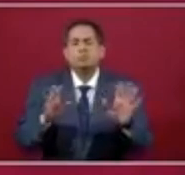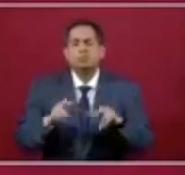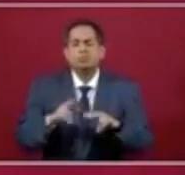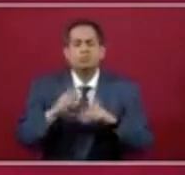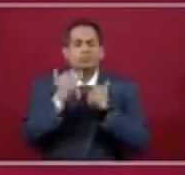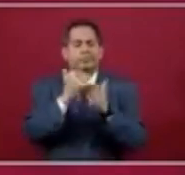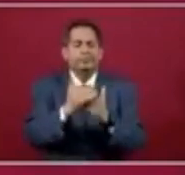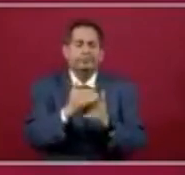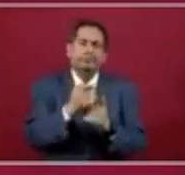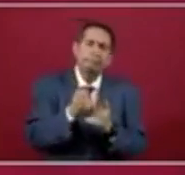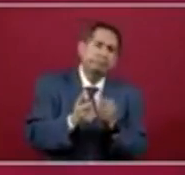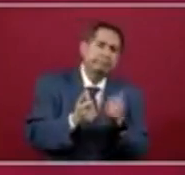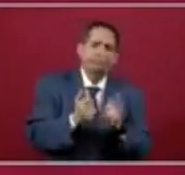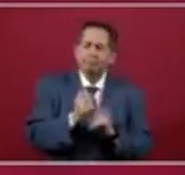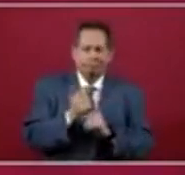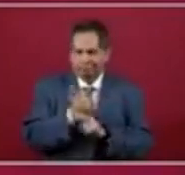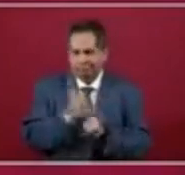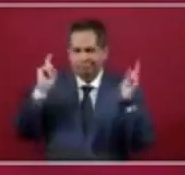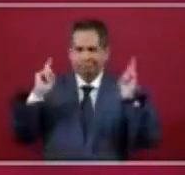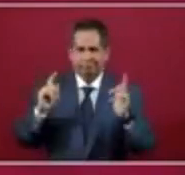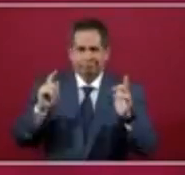límite